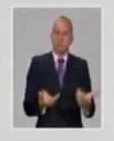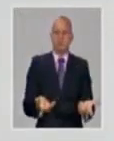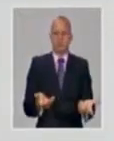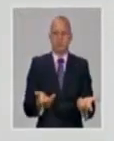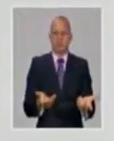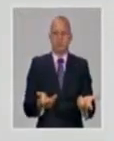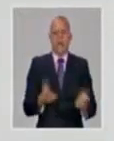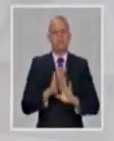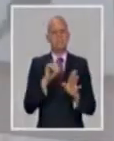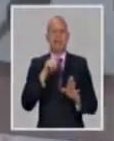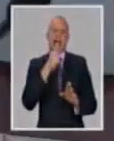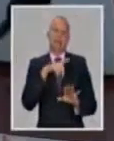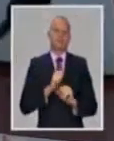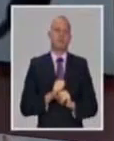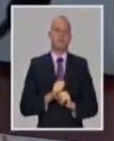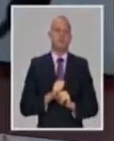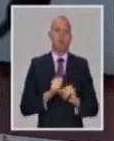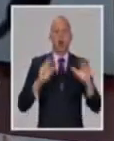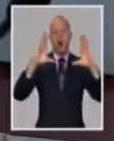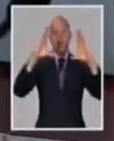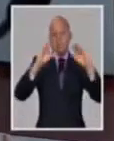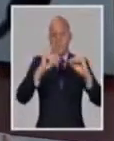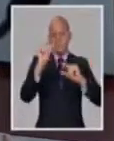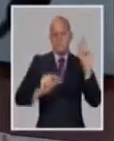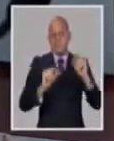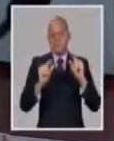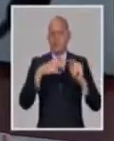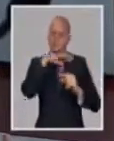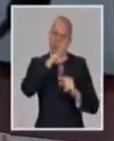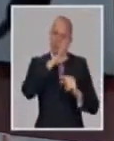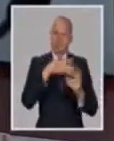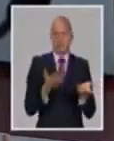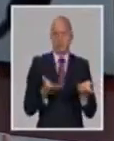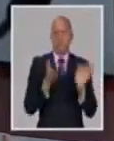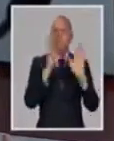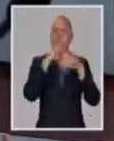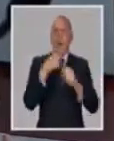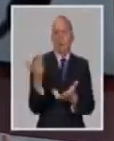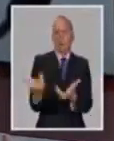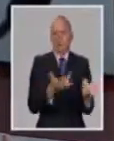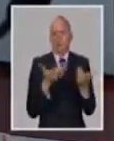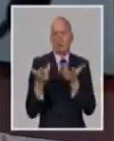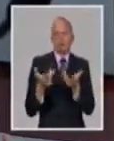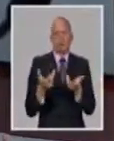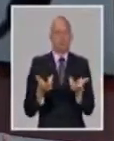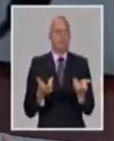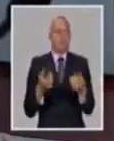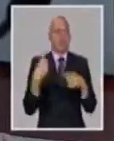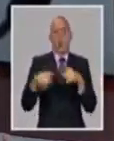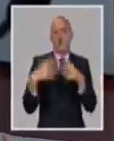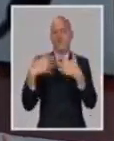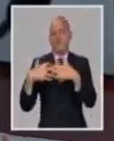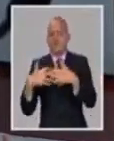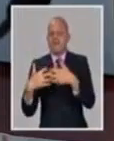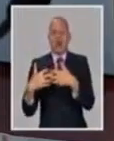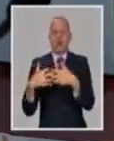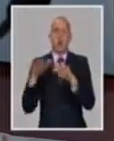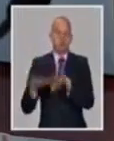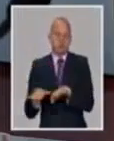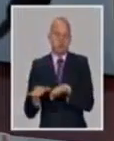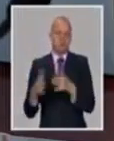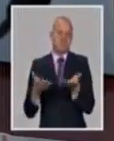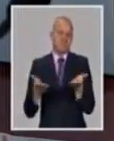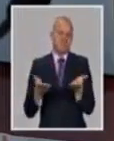no confluyen, por supuesto, otros sectores u otros, vamos a decir, otros altos consumidores, y